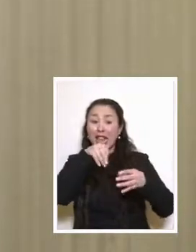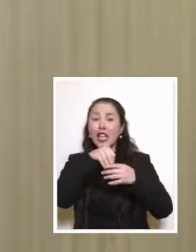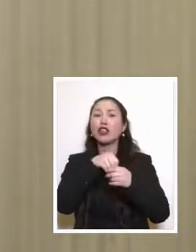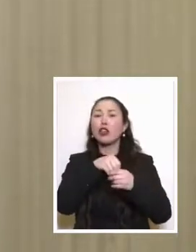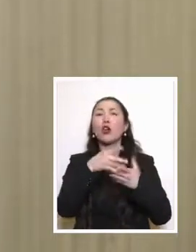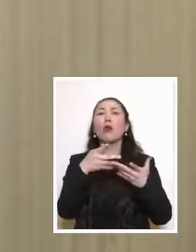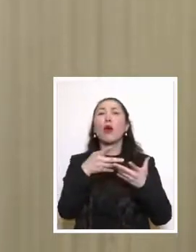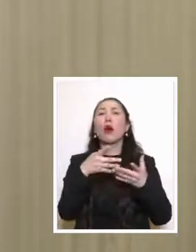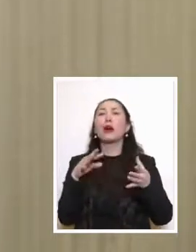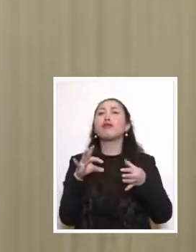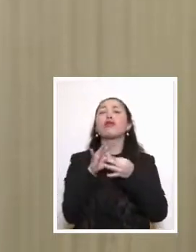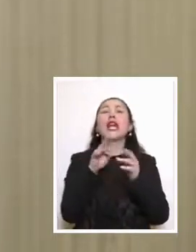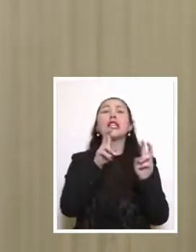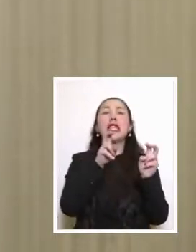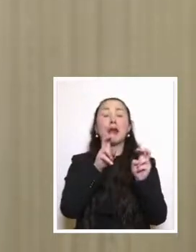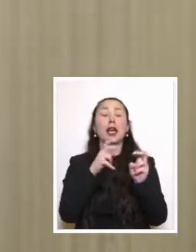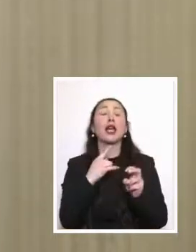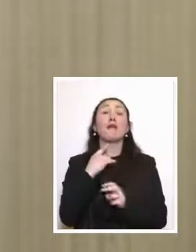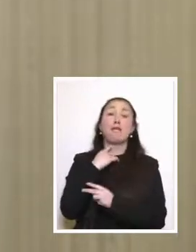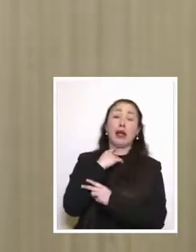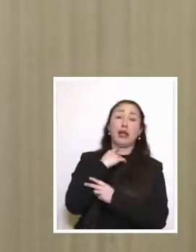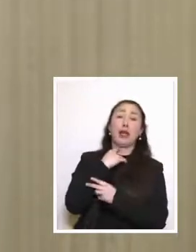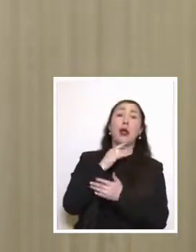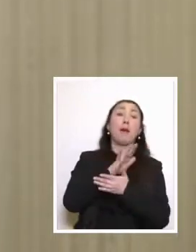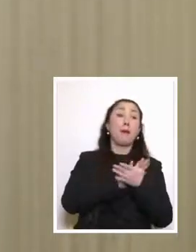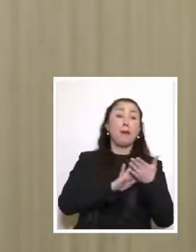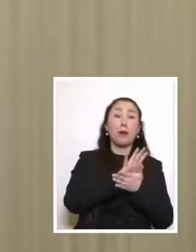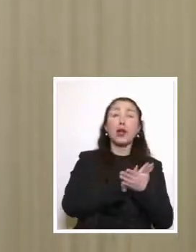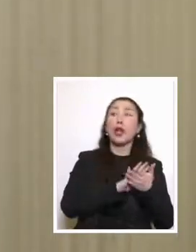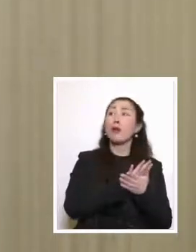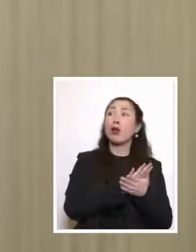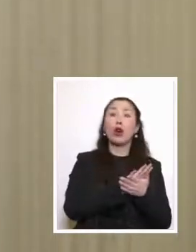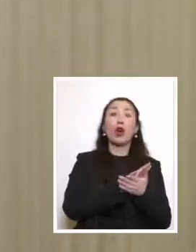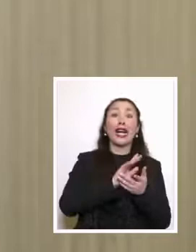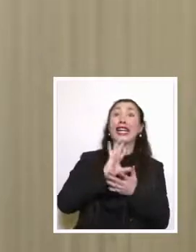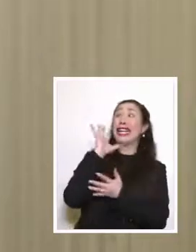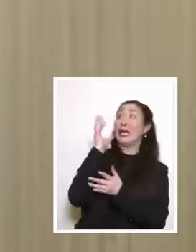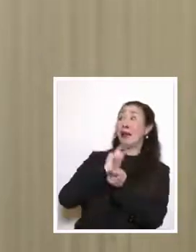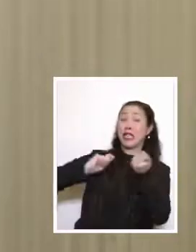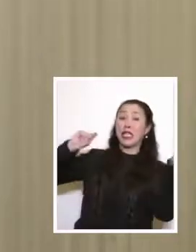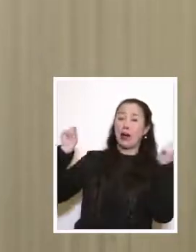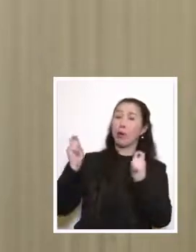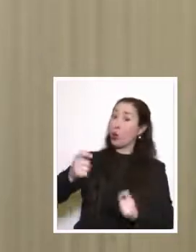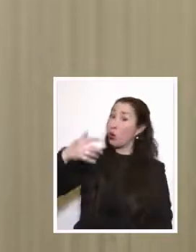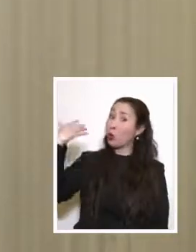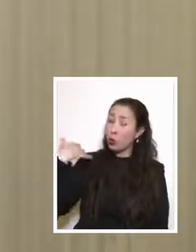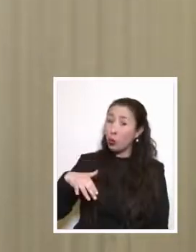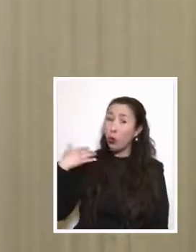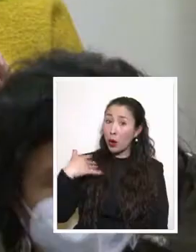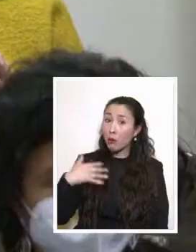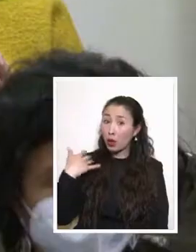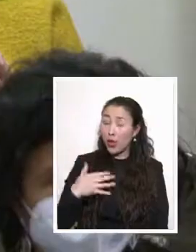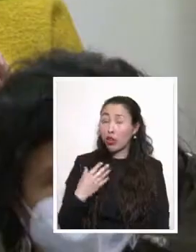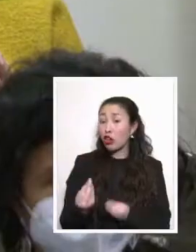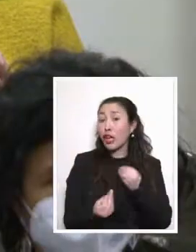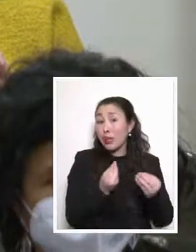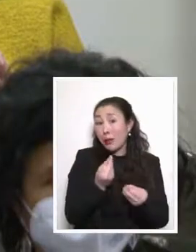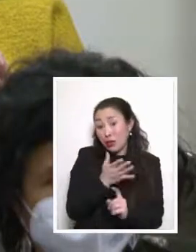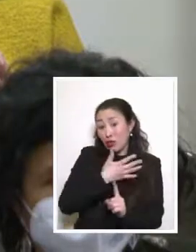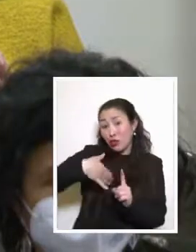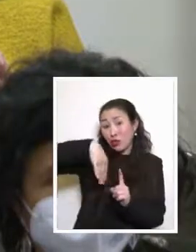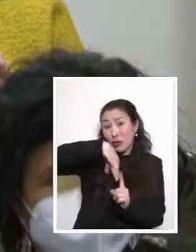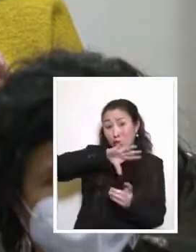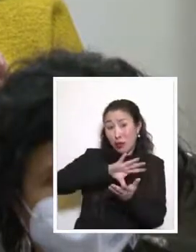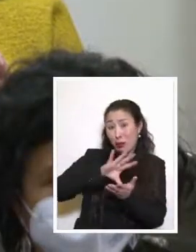impactan la educación y que van desde el cambio climático, súper necesario, ¿no?, como sabemos, la crisis de